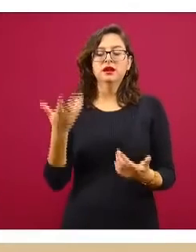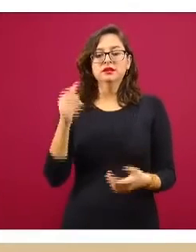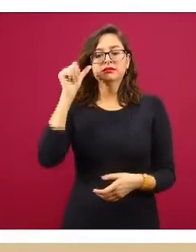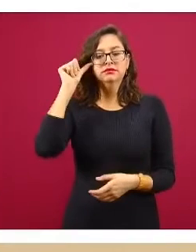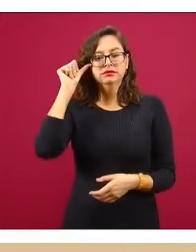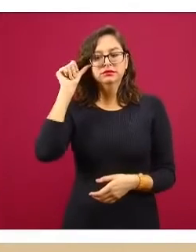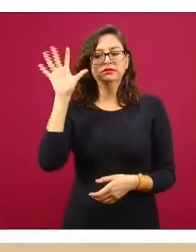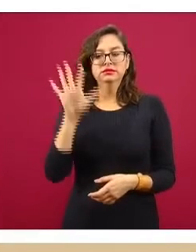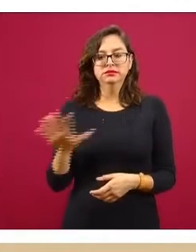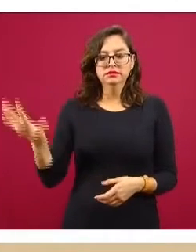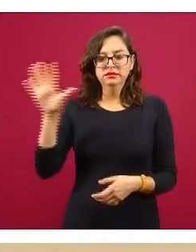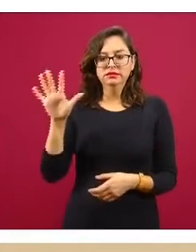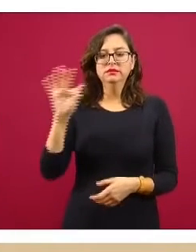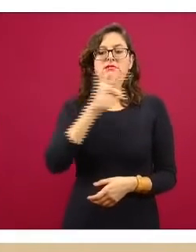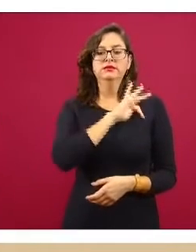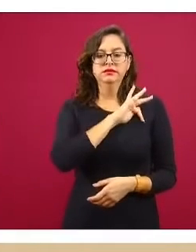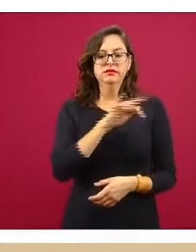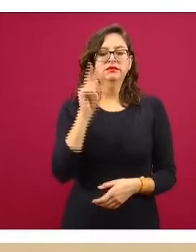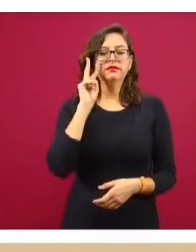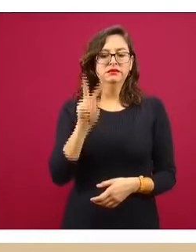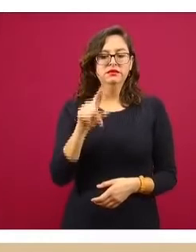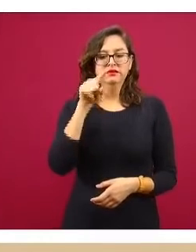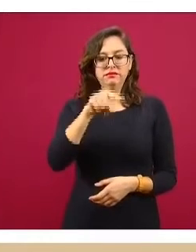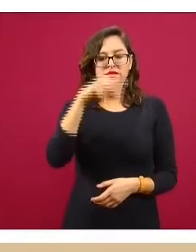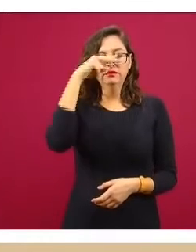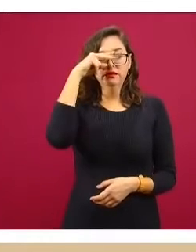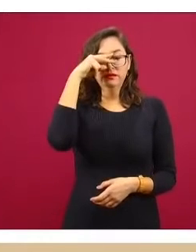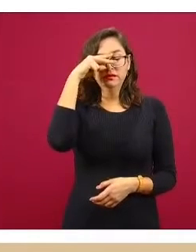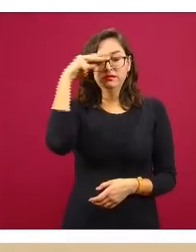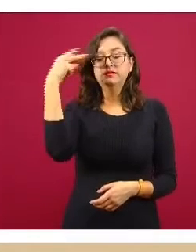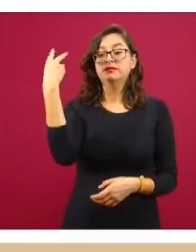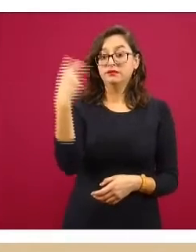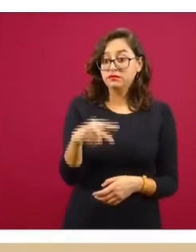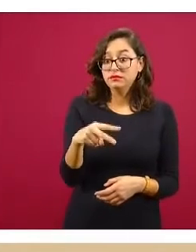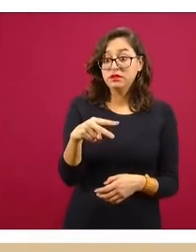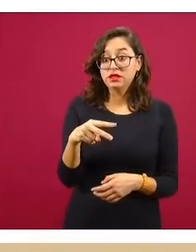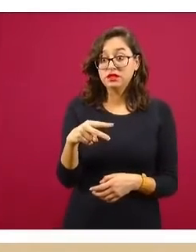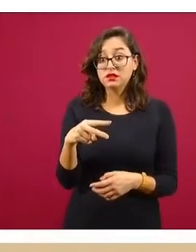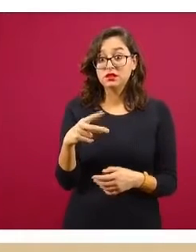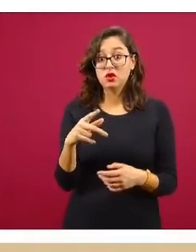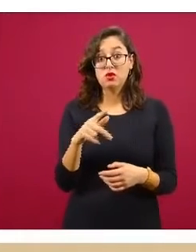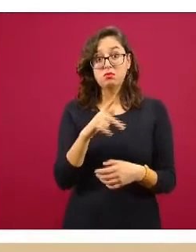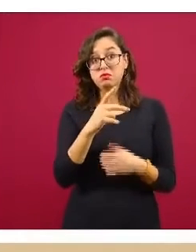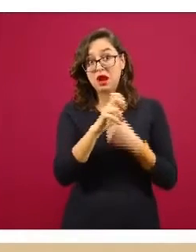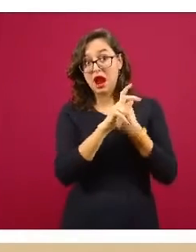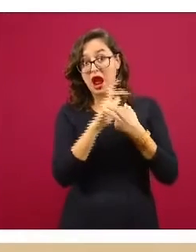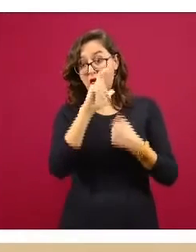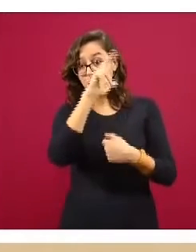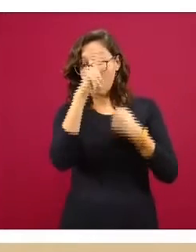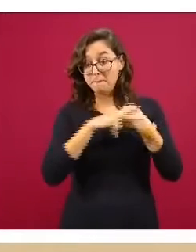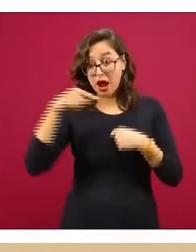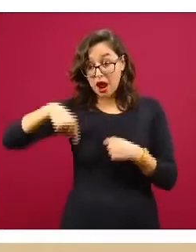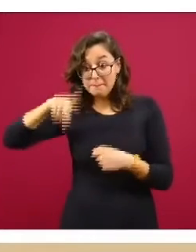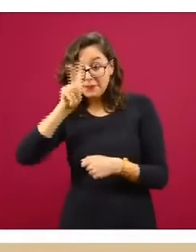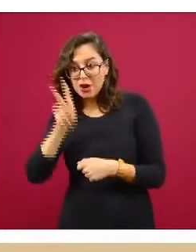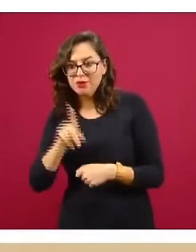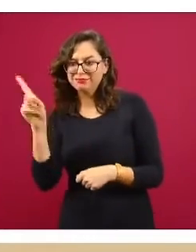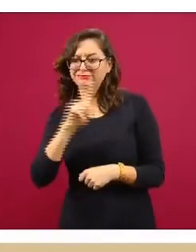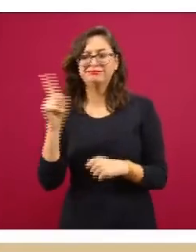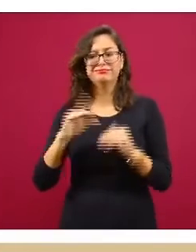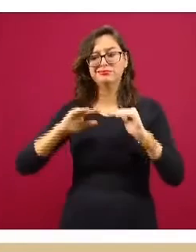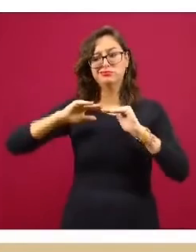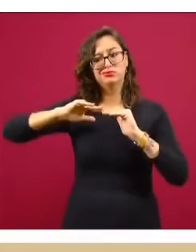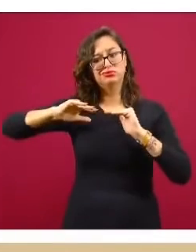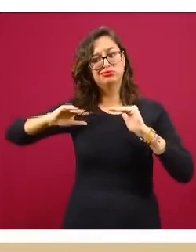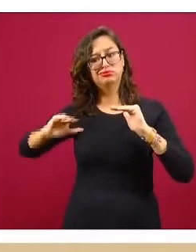países en Asia, podemos ver que México pues está muy por debajo de varios países europeos y de varios países